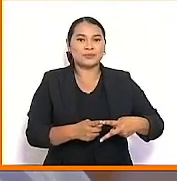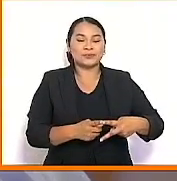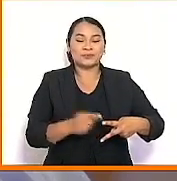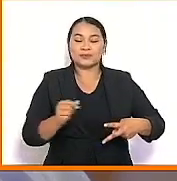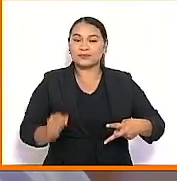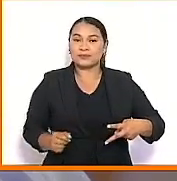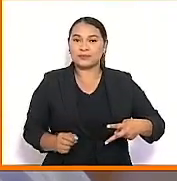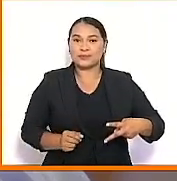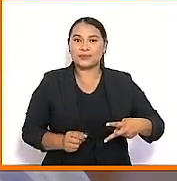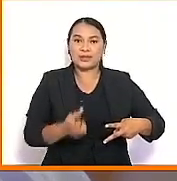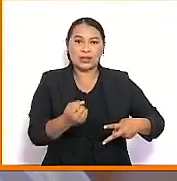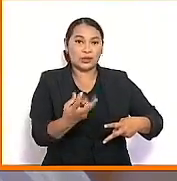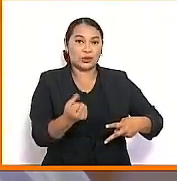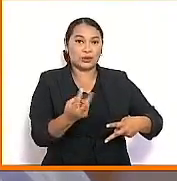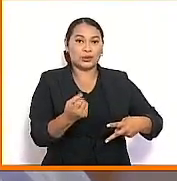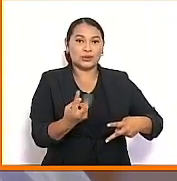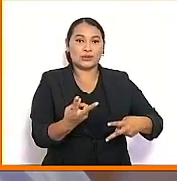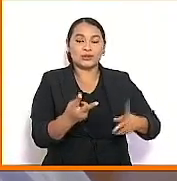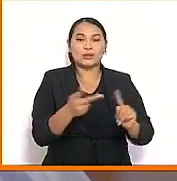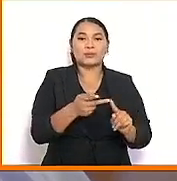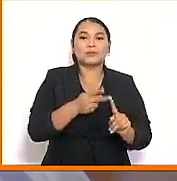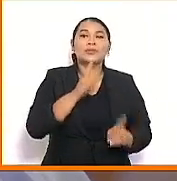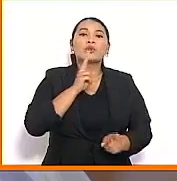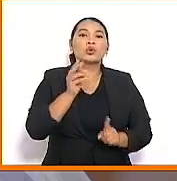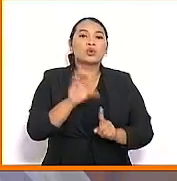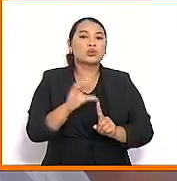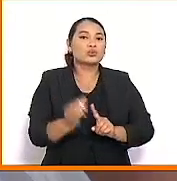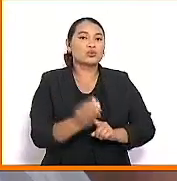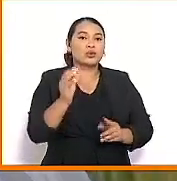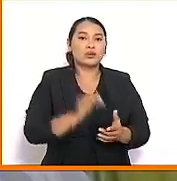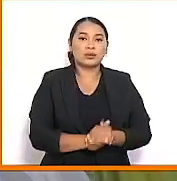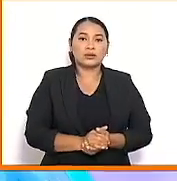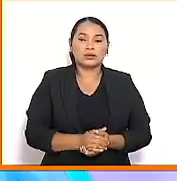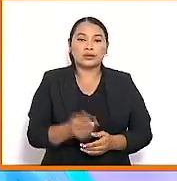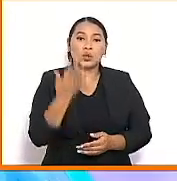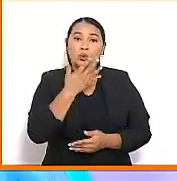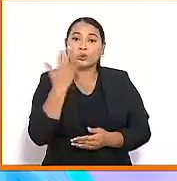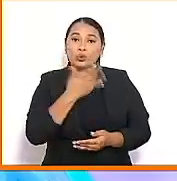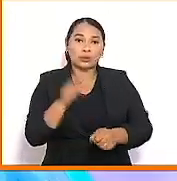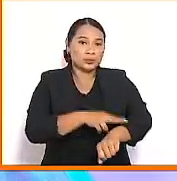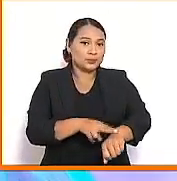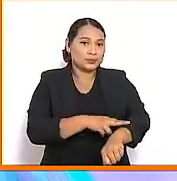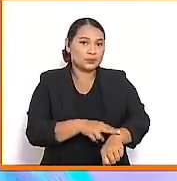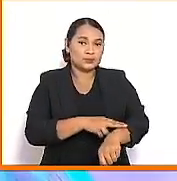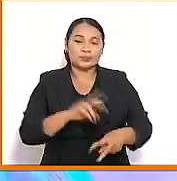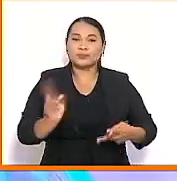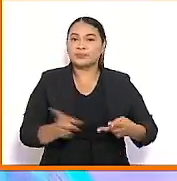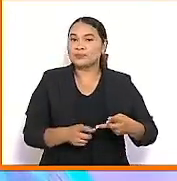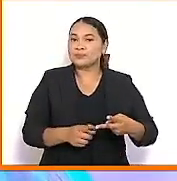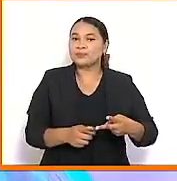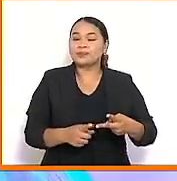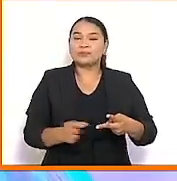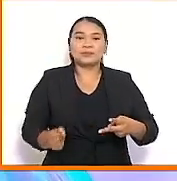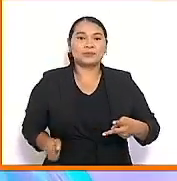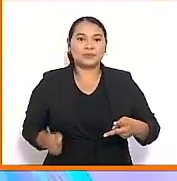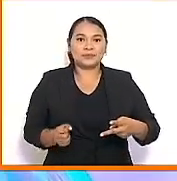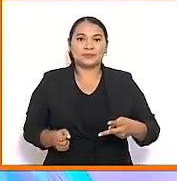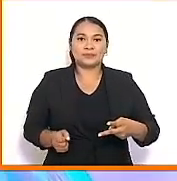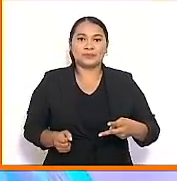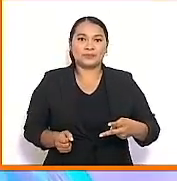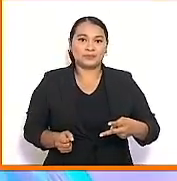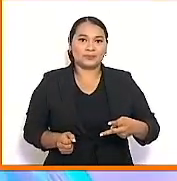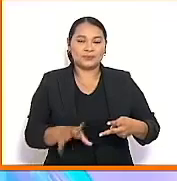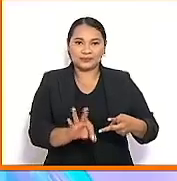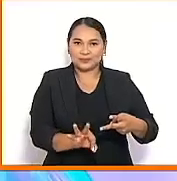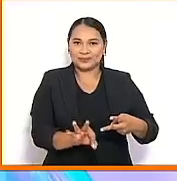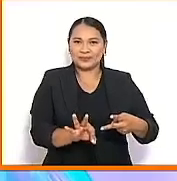para premiados es el 12 con su símbolo, con su catrachada negro. Si estás esperando el segundo número ganador, tu primer dígito es